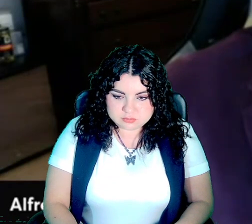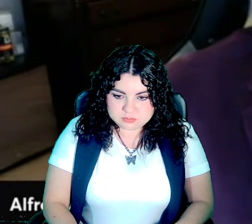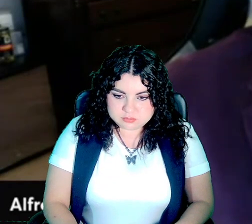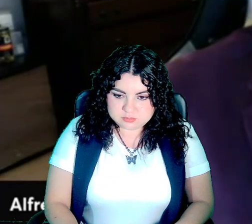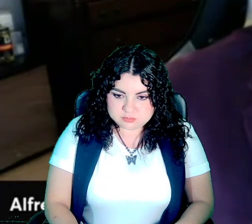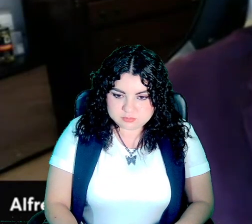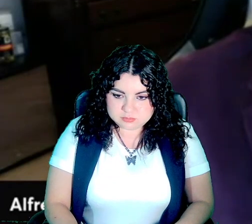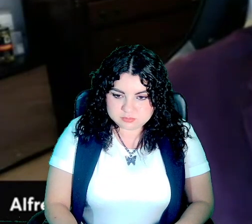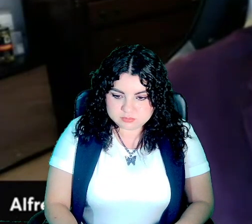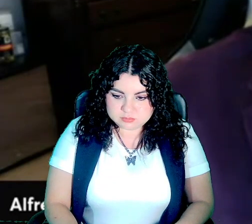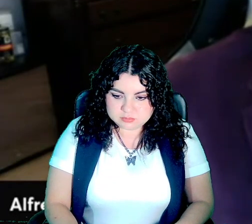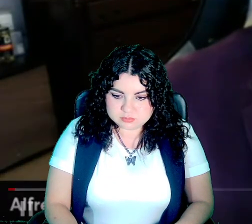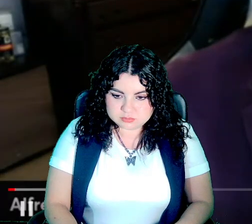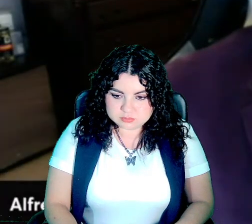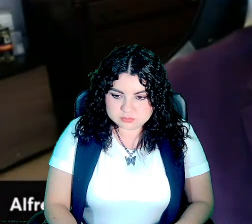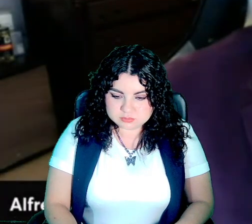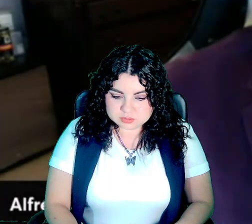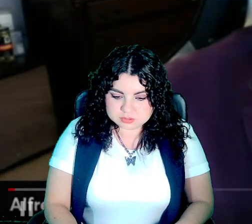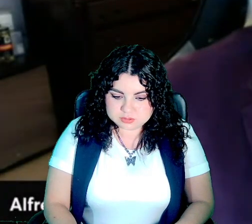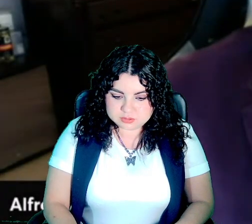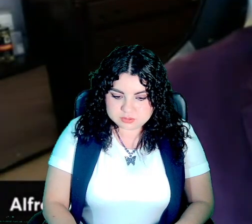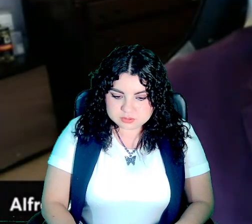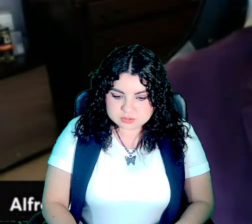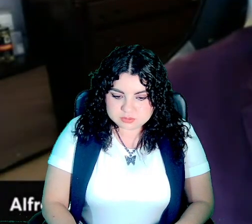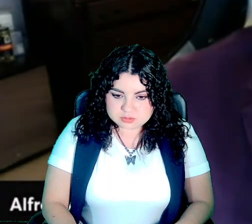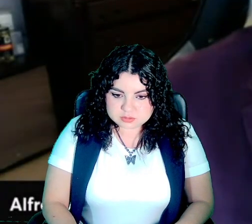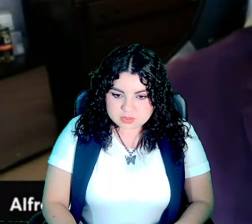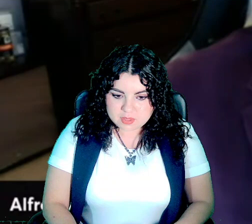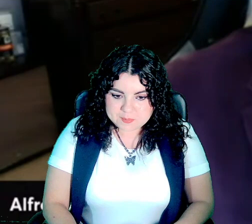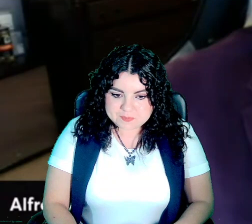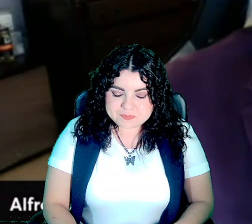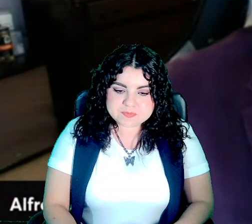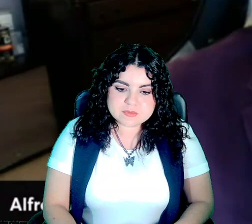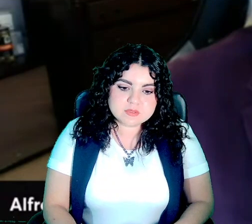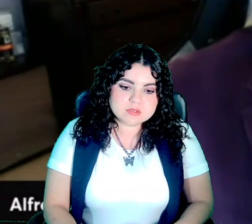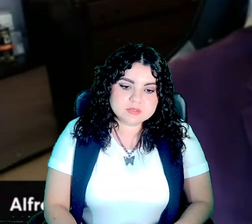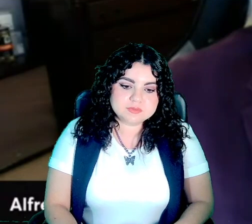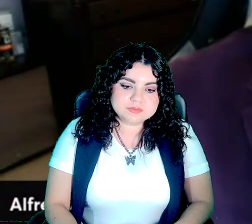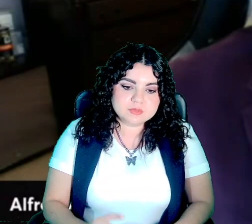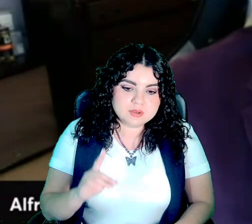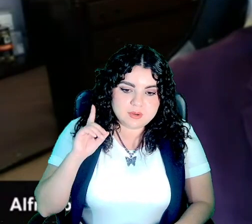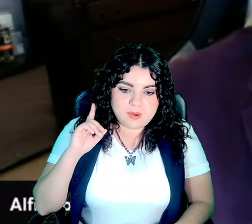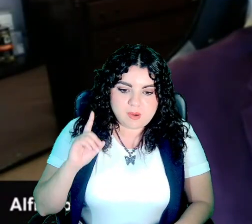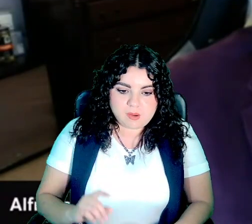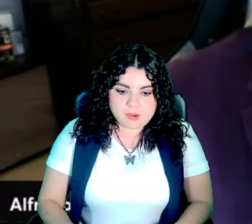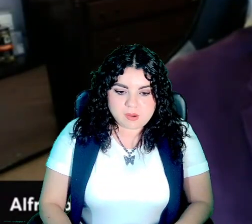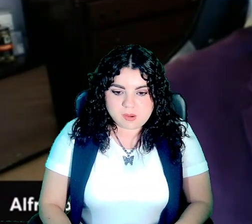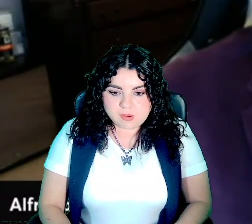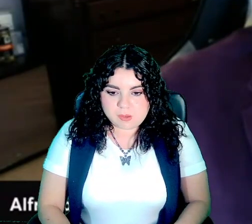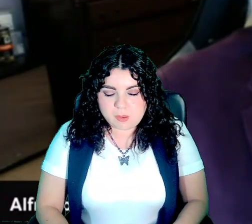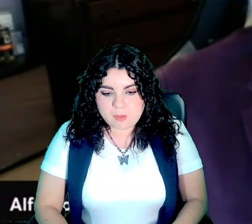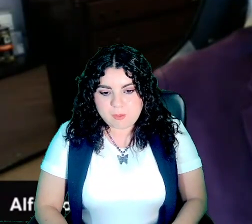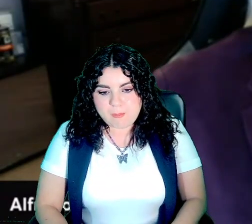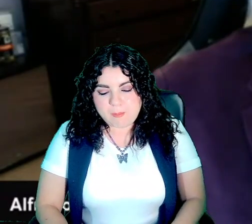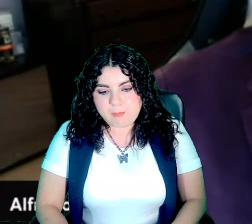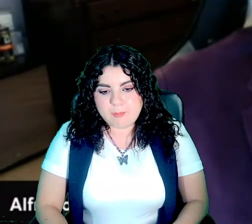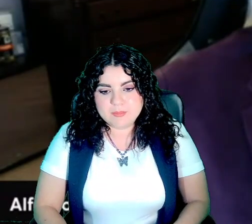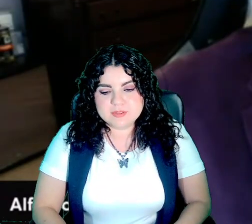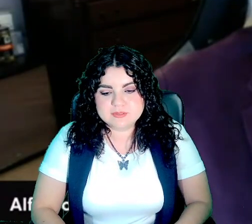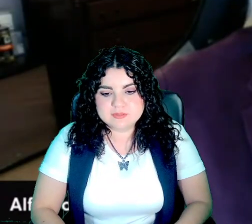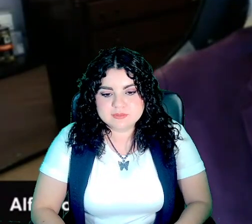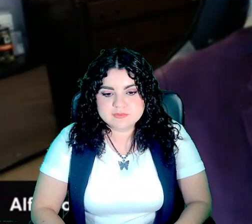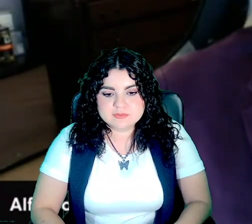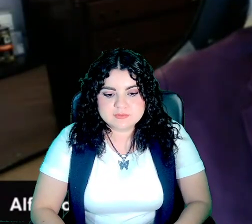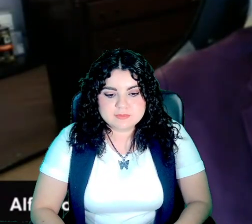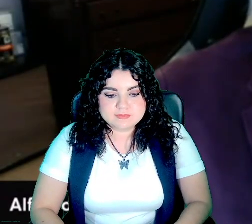dimensión inesperada, sobre todo con hambrunas. Hay regiones que se van a ver, ya están empezando a ser seriamente afectadas,